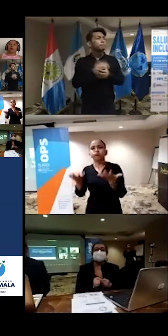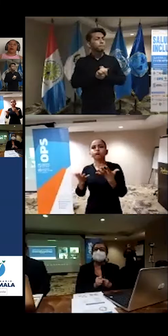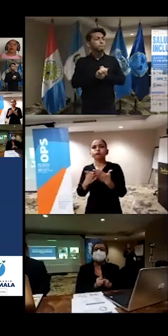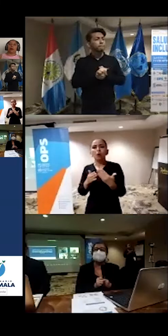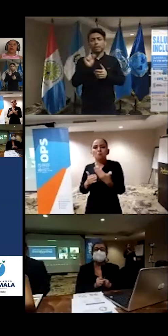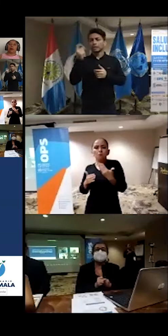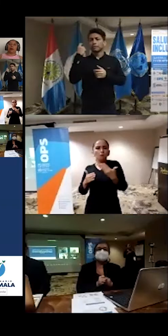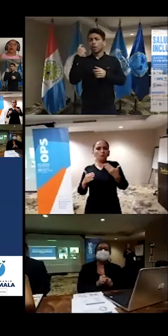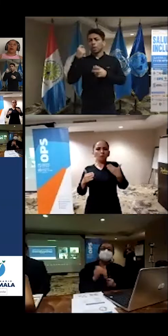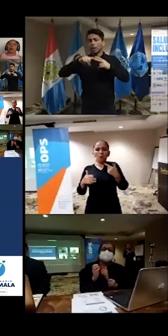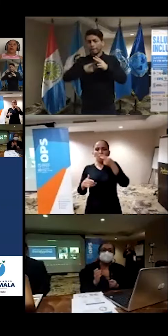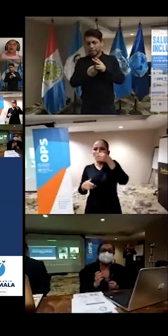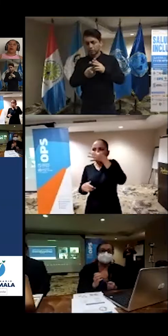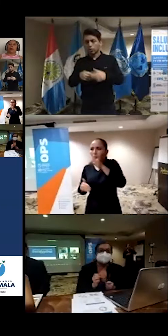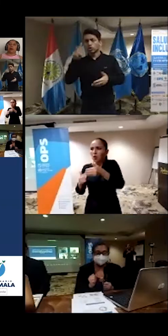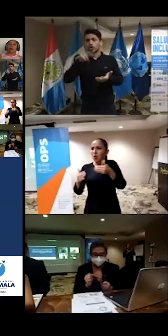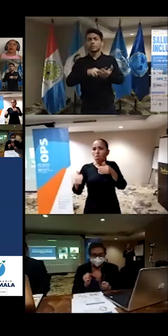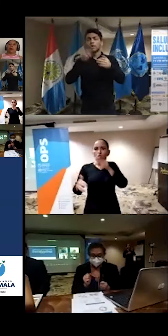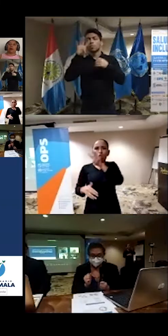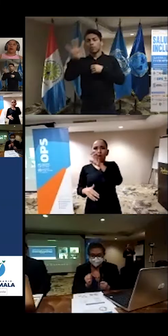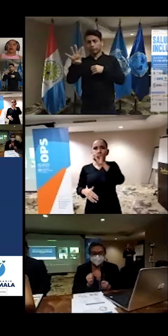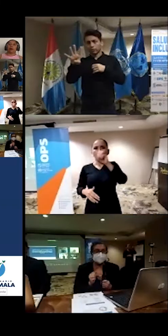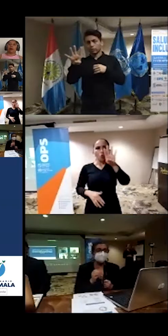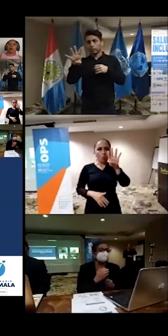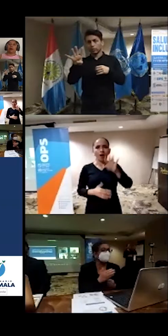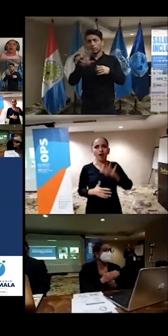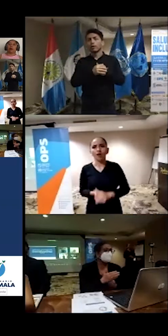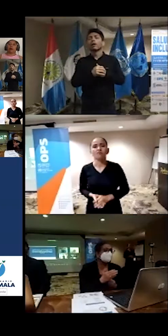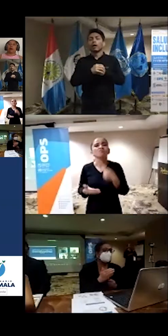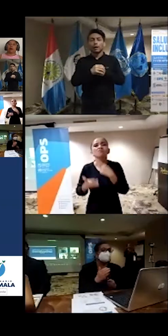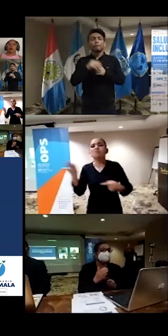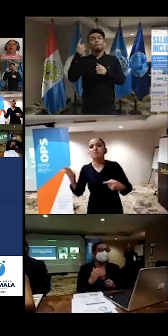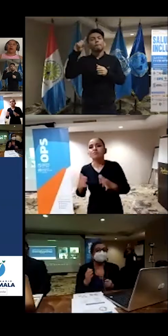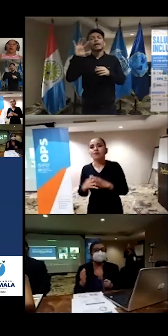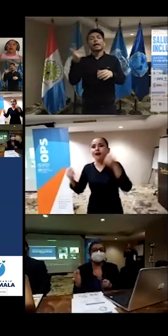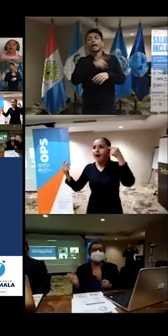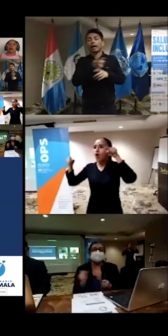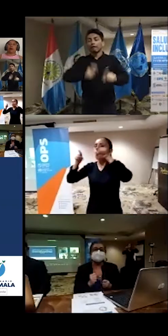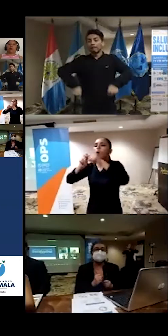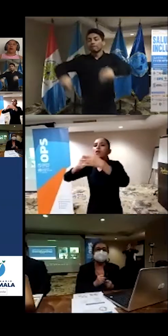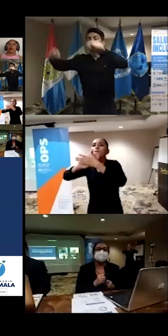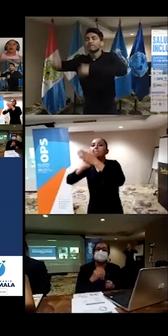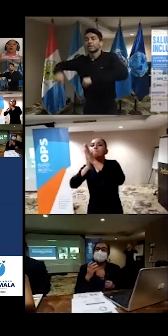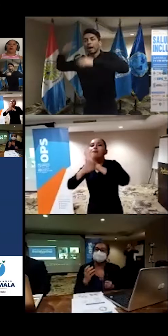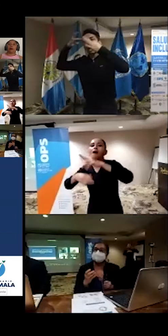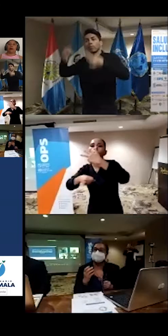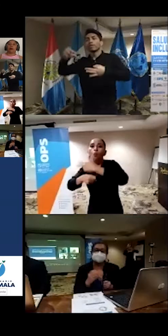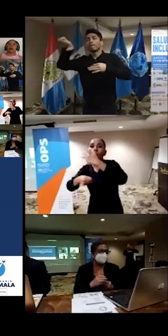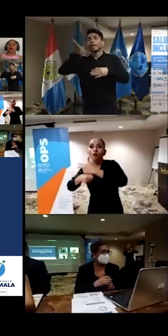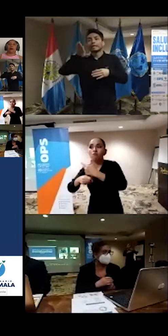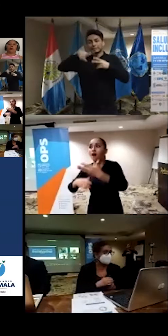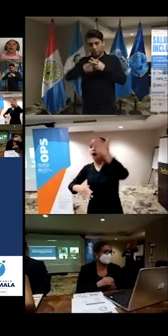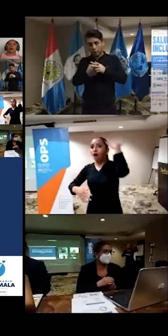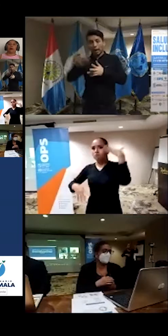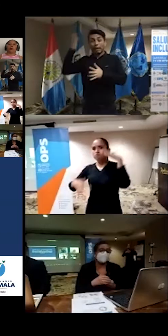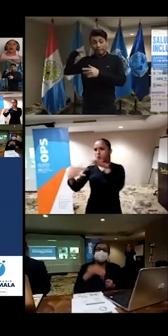poco tiempo, 2004 exactamente, a costa de los acuerdos de paz en Guatemala y por el conflicto